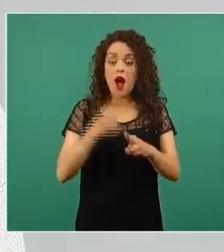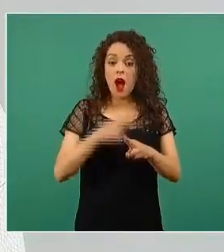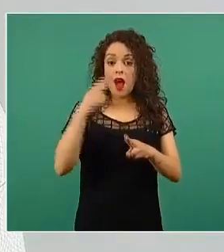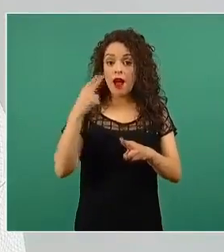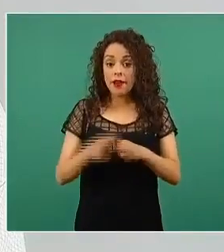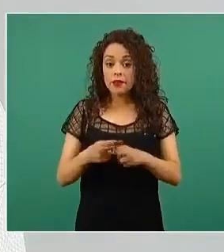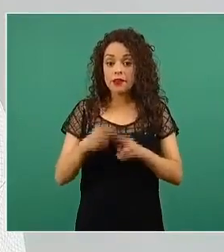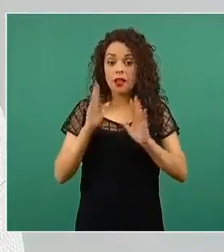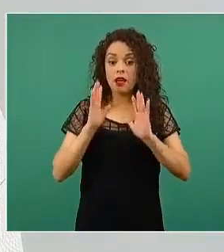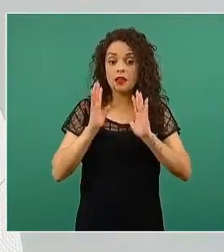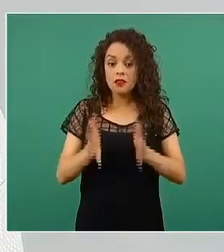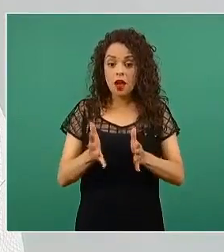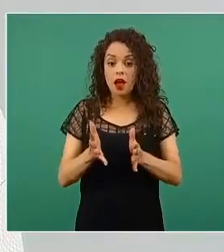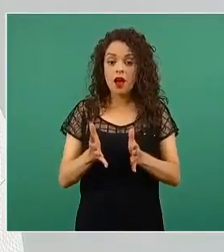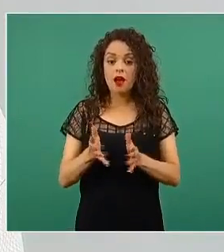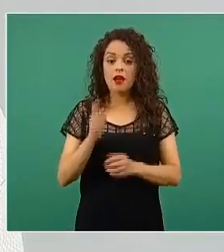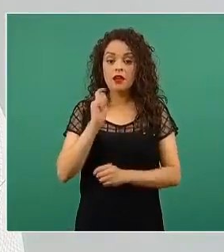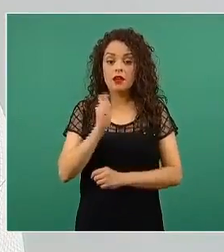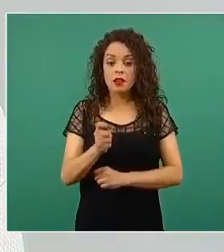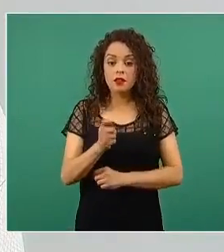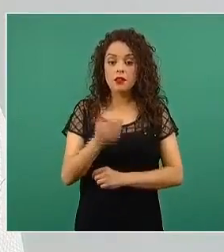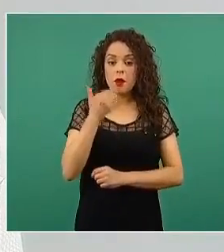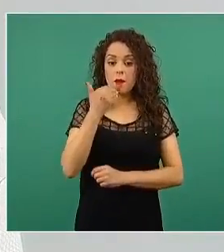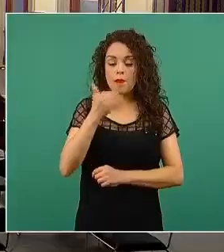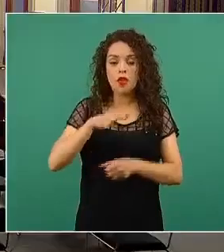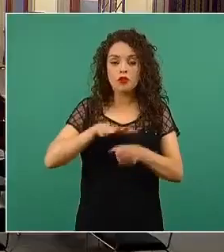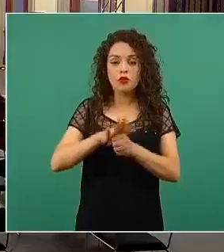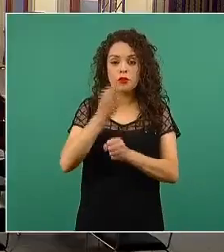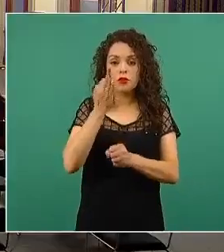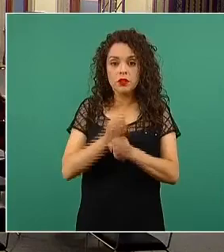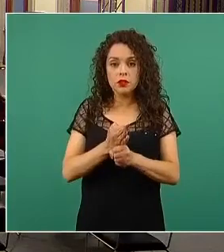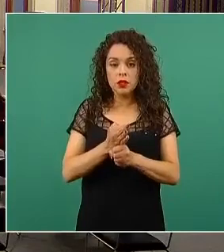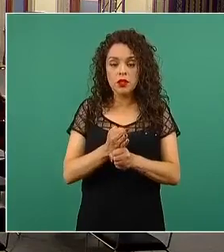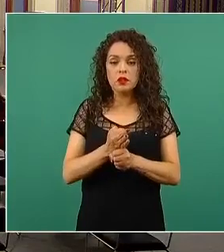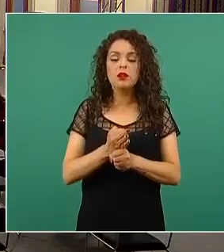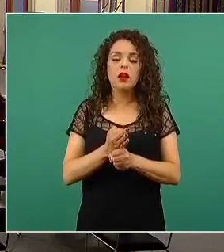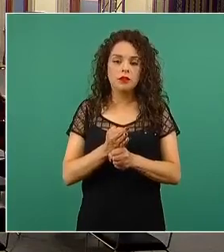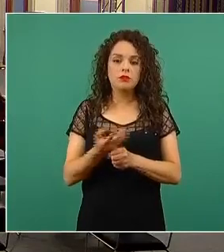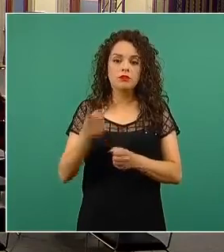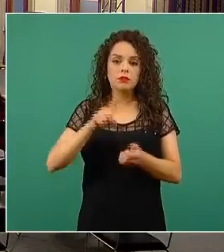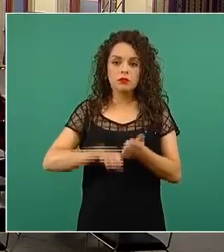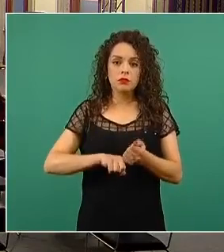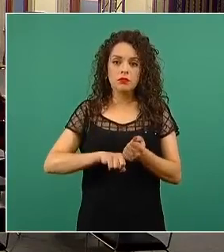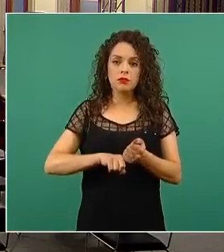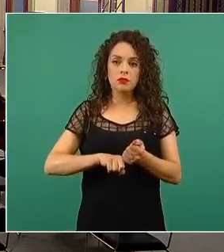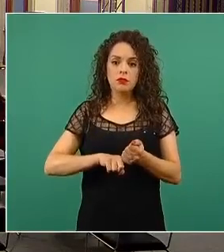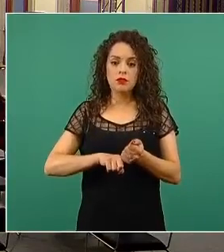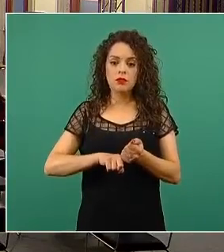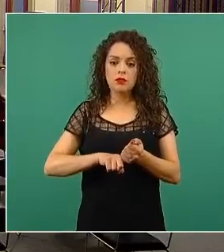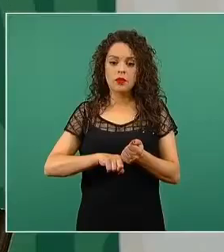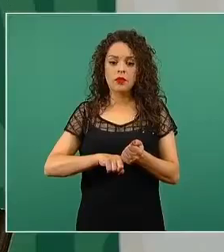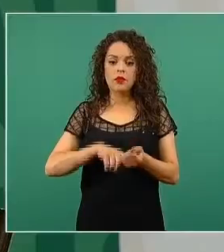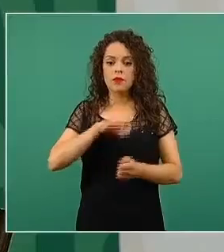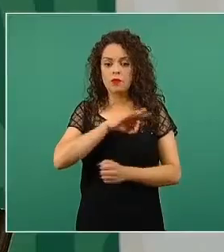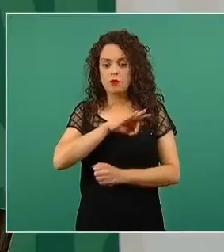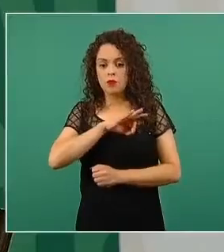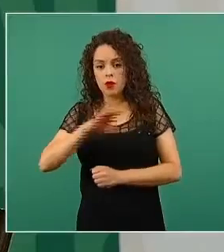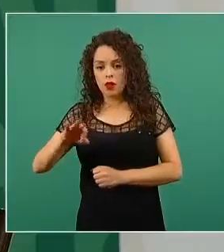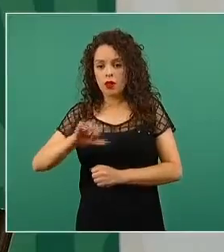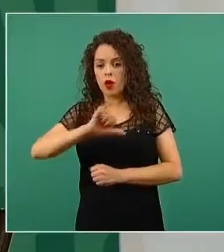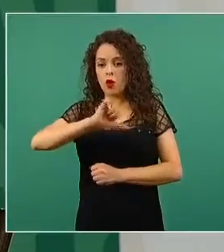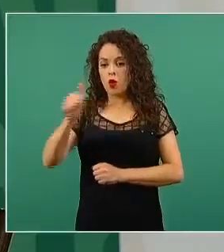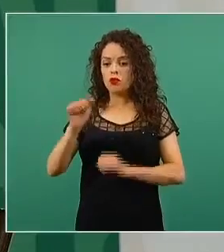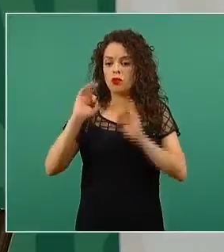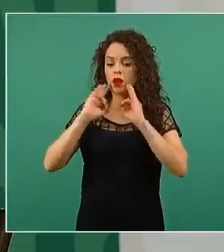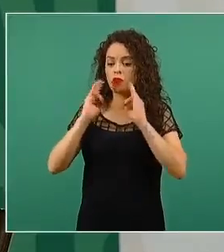pueda llegar al nivel endémico suficiente que permita ya entrar en otro tipo de actividad y de respuesta,